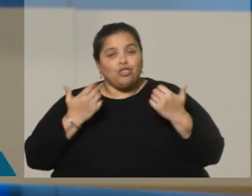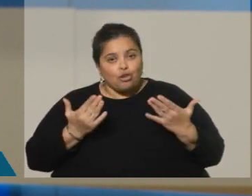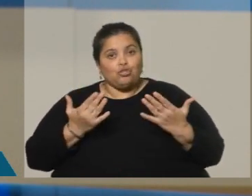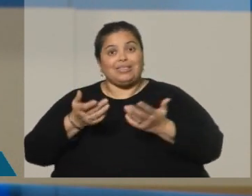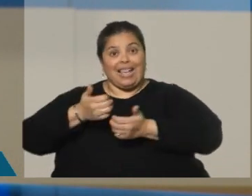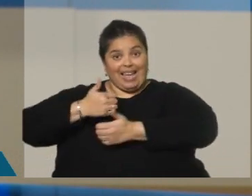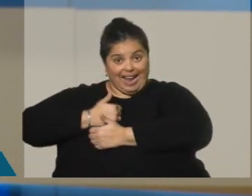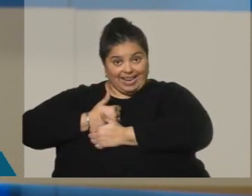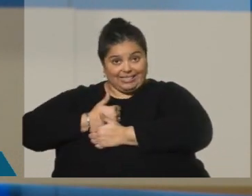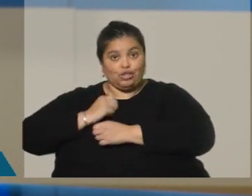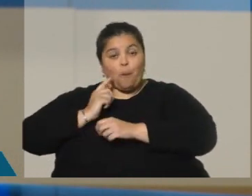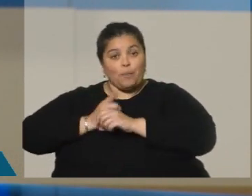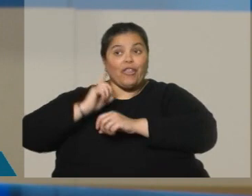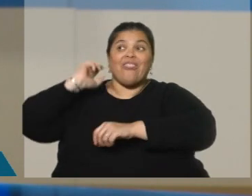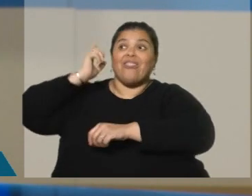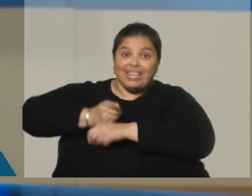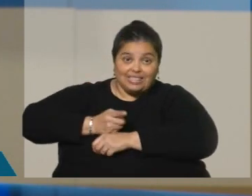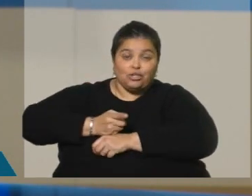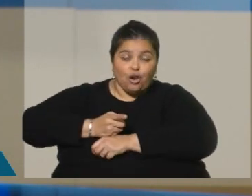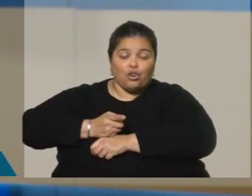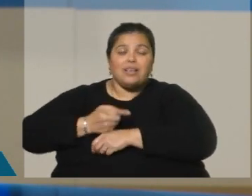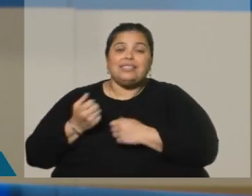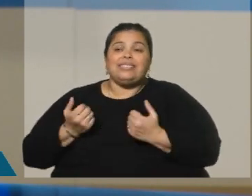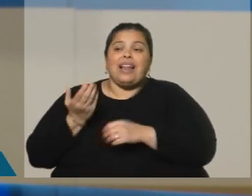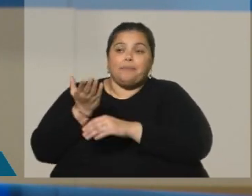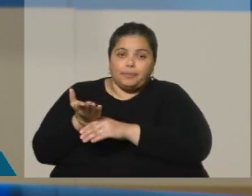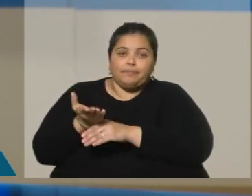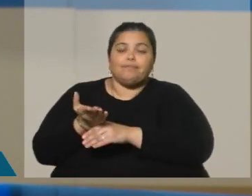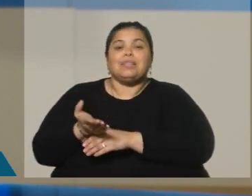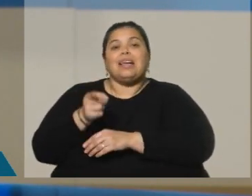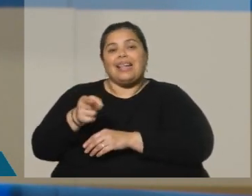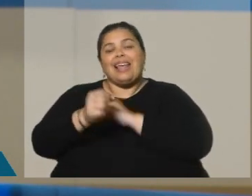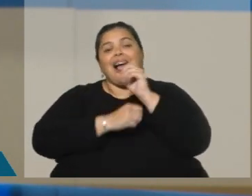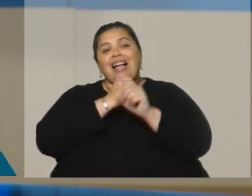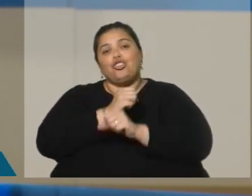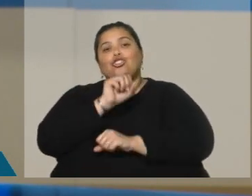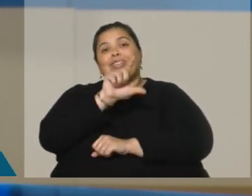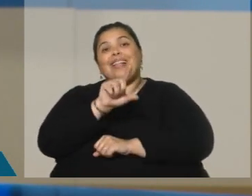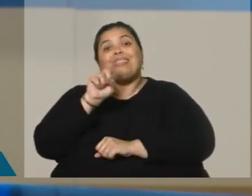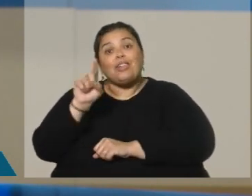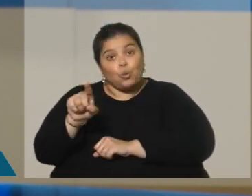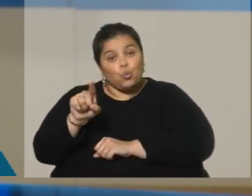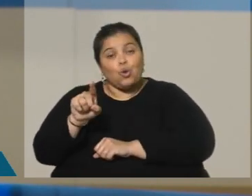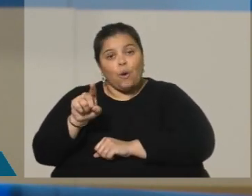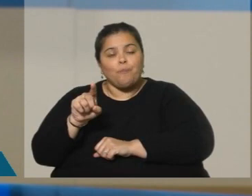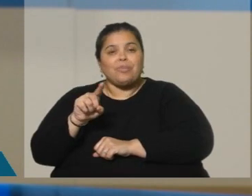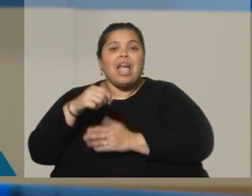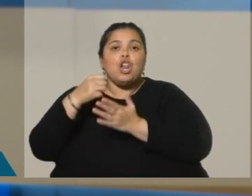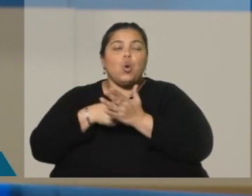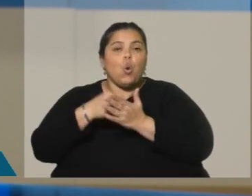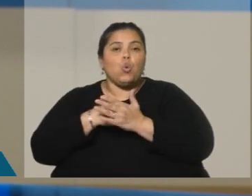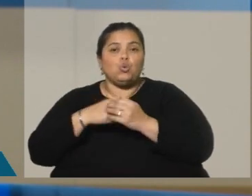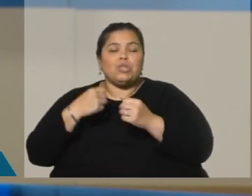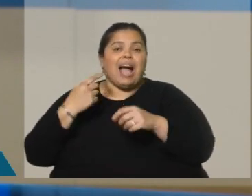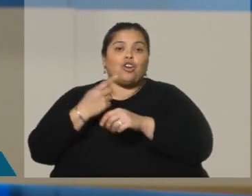por decisión se le encomienda en el año 1971 en la lucha antisubversiva en todo